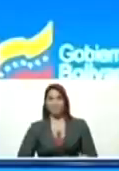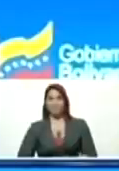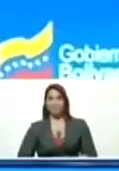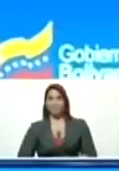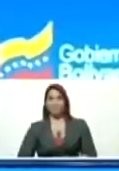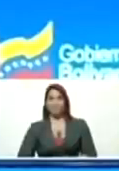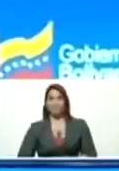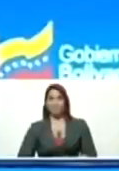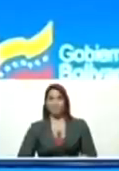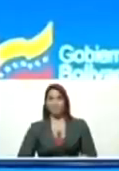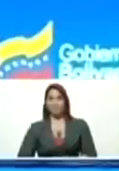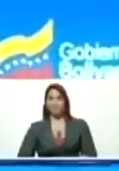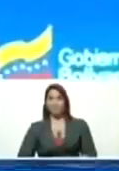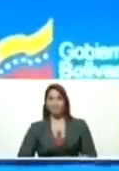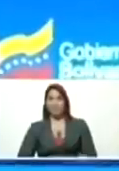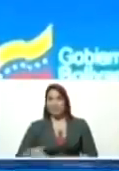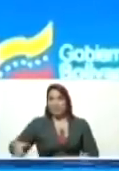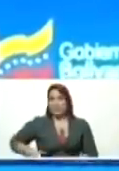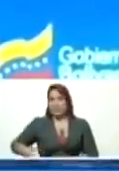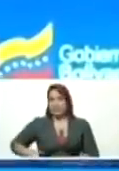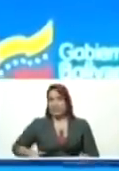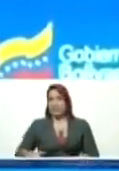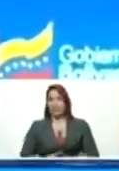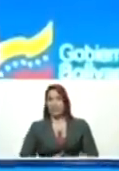el chinazo está bien